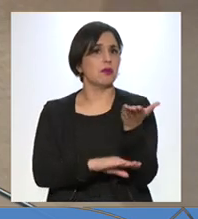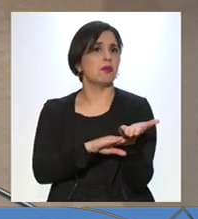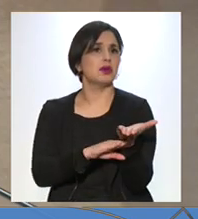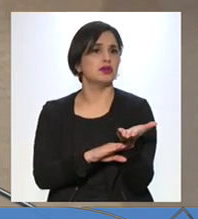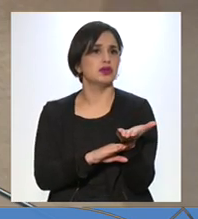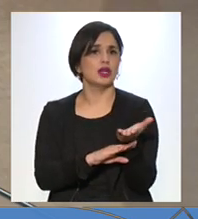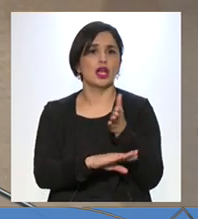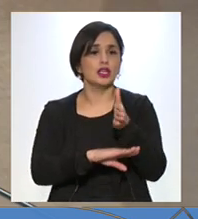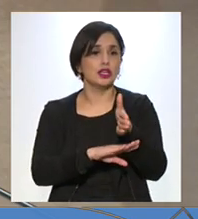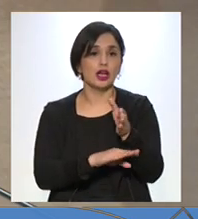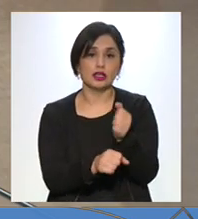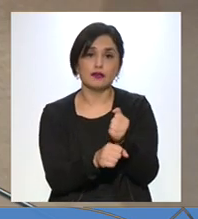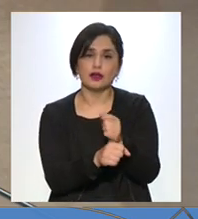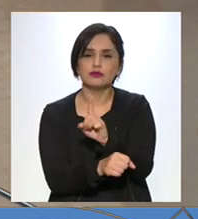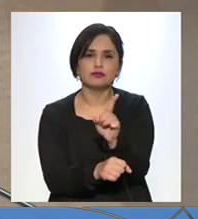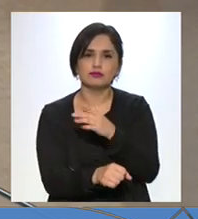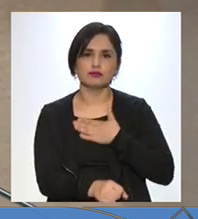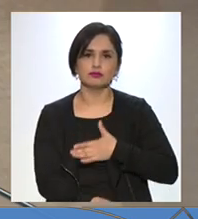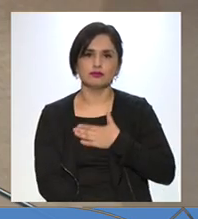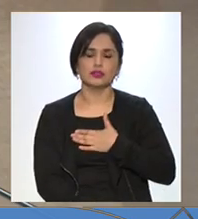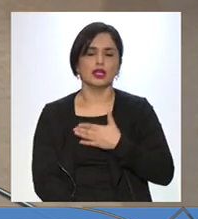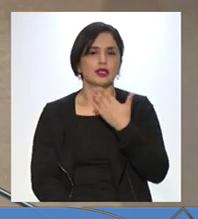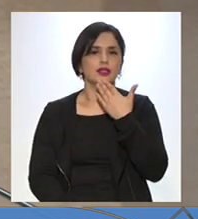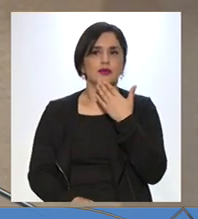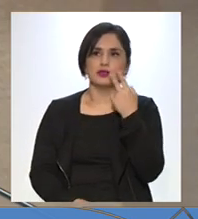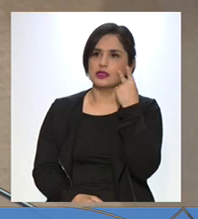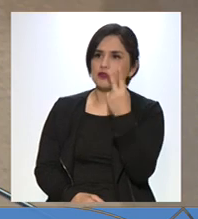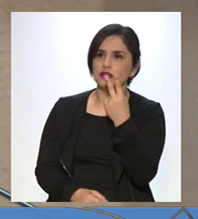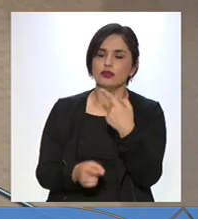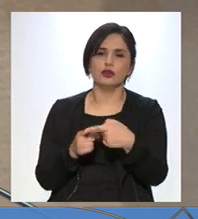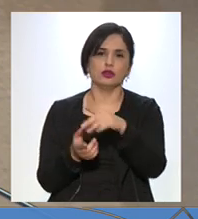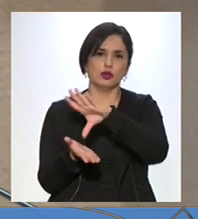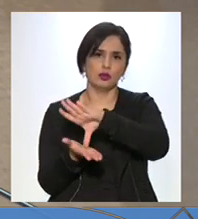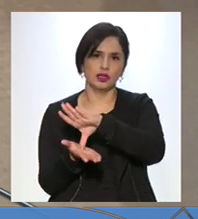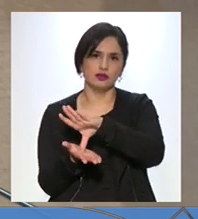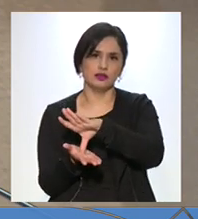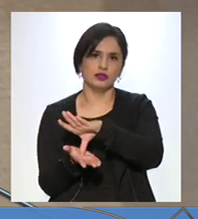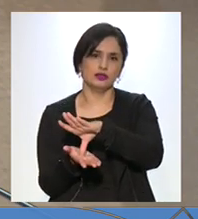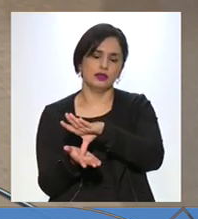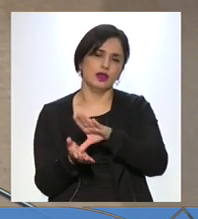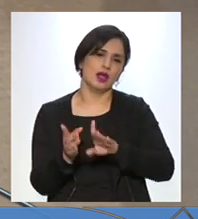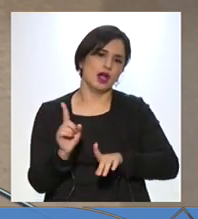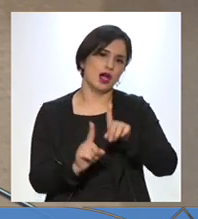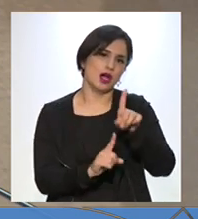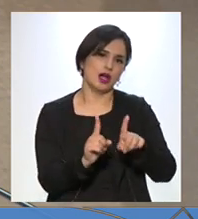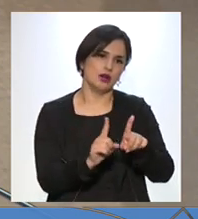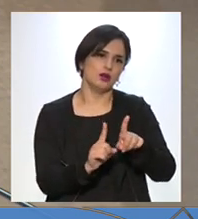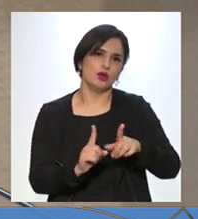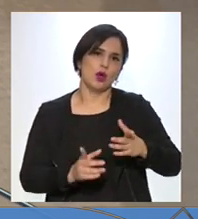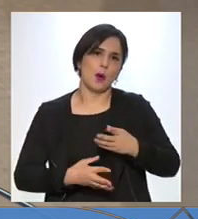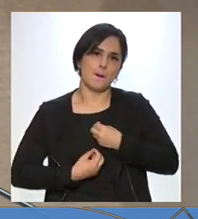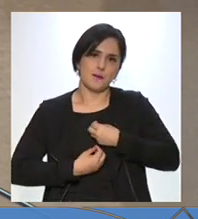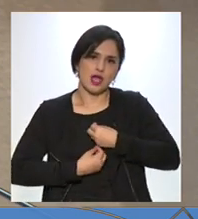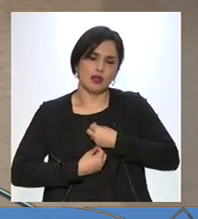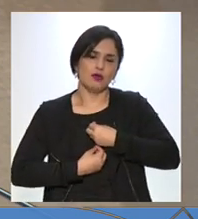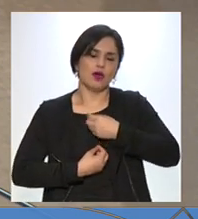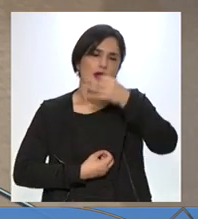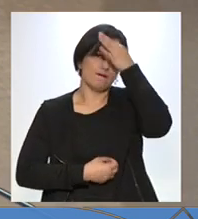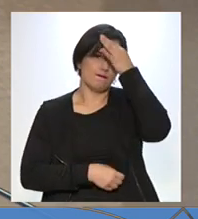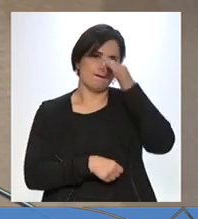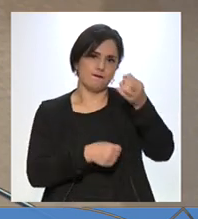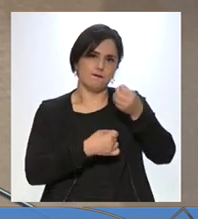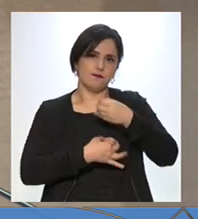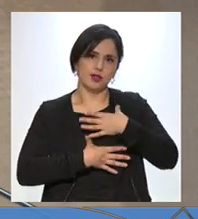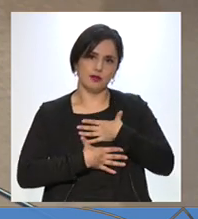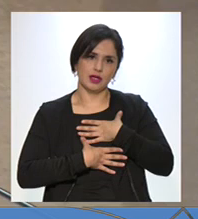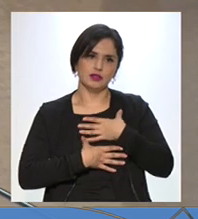postulantes. Hechos de este tipo también se han visto en otros países, lo que sugiere que existen elementos comunes derivados de los temores al contagio, disrupciones